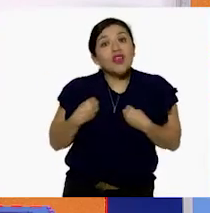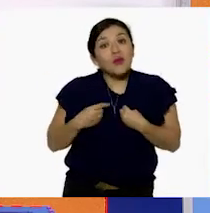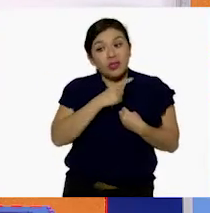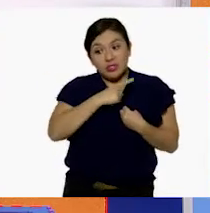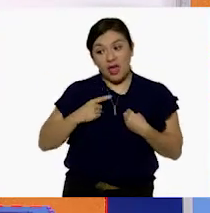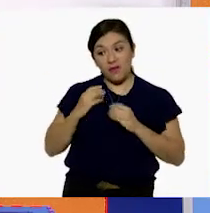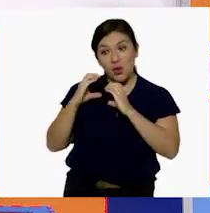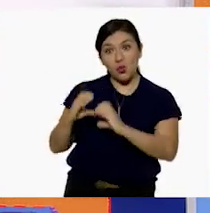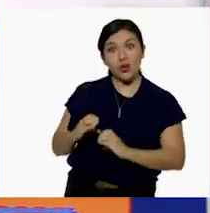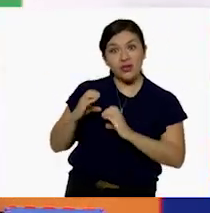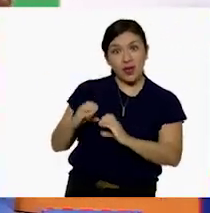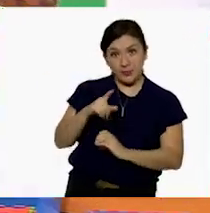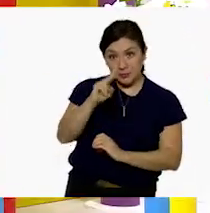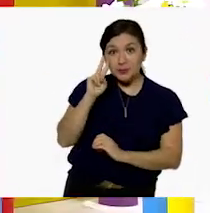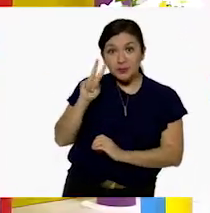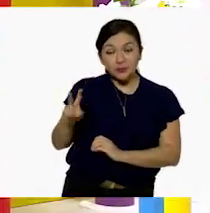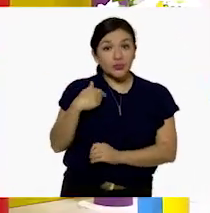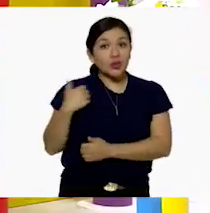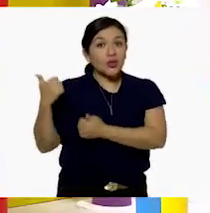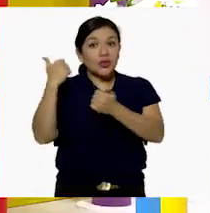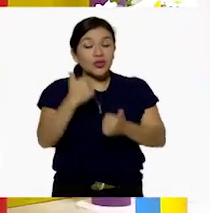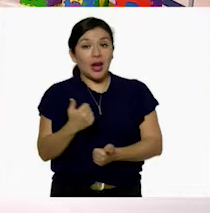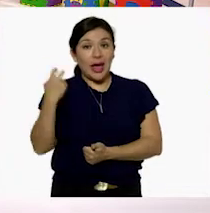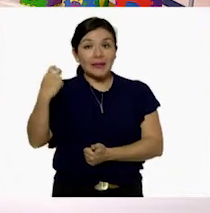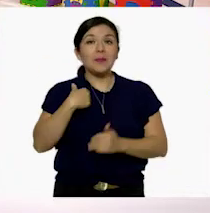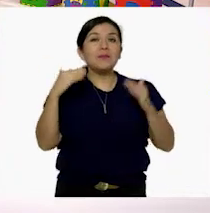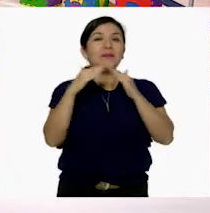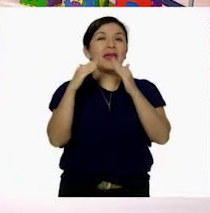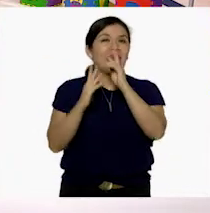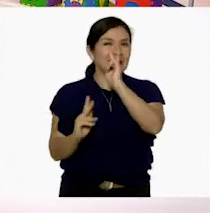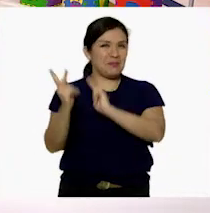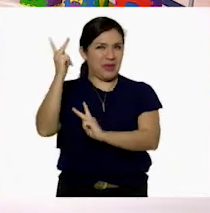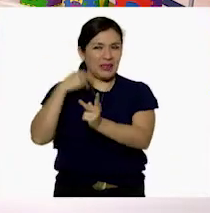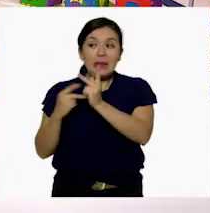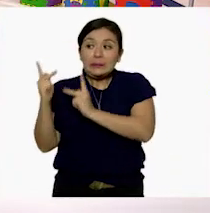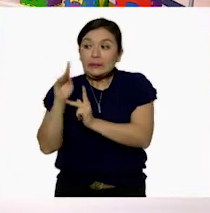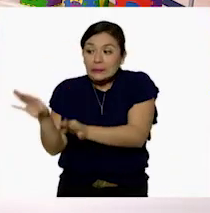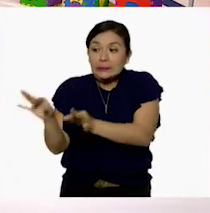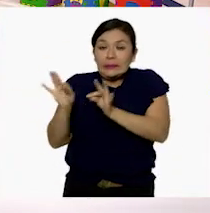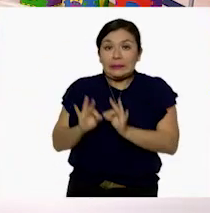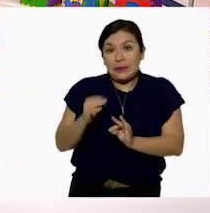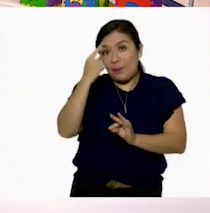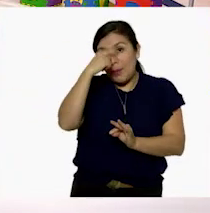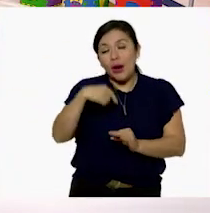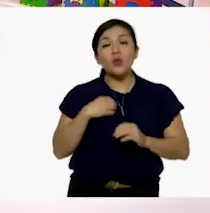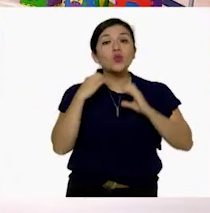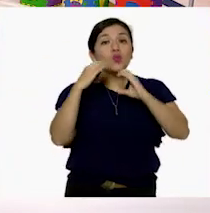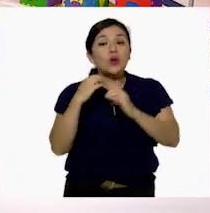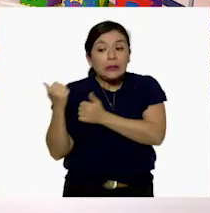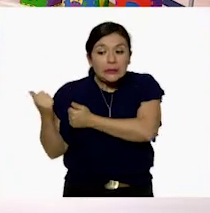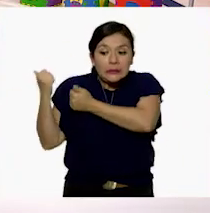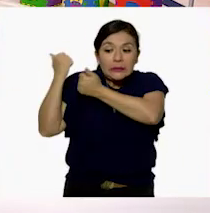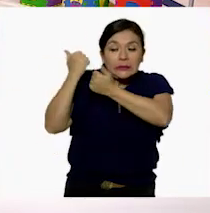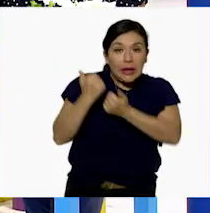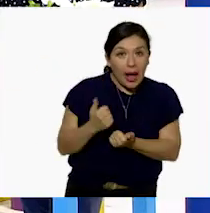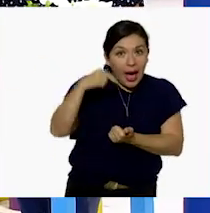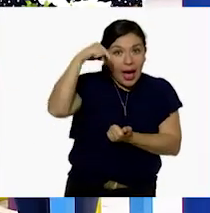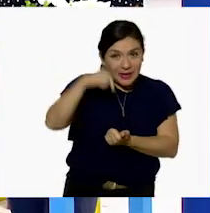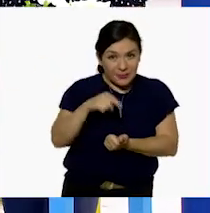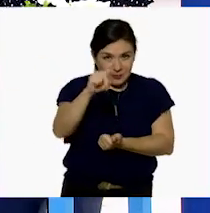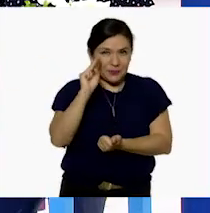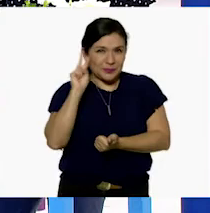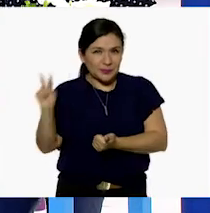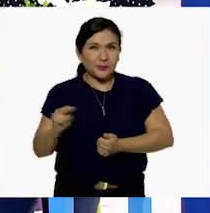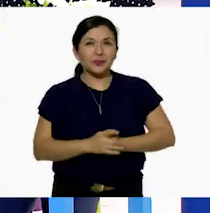cuidarlas. Observen lo que tengo aquí. Les traje unas plantitas de mi casa. Sí. Las tomé prestadas, pero las traje con mucho cuidado. Observen